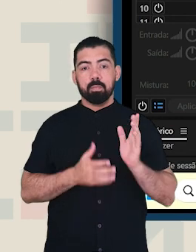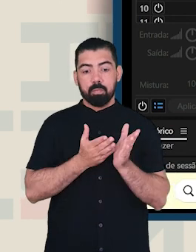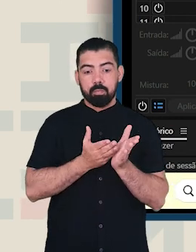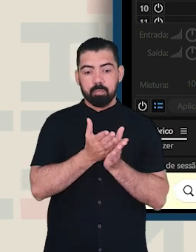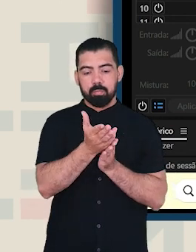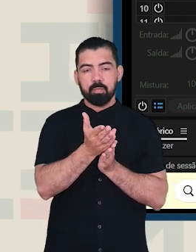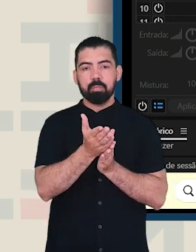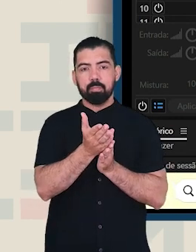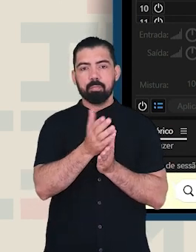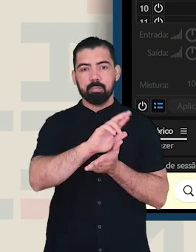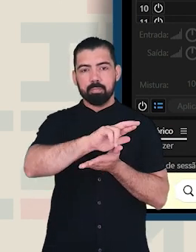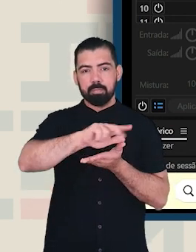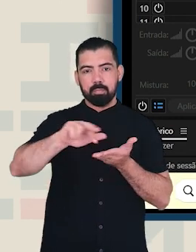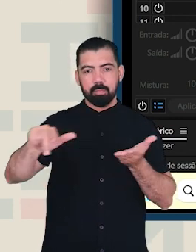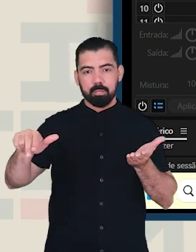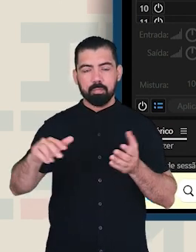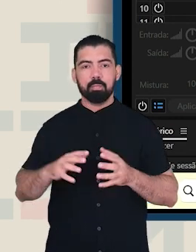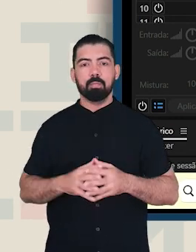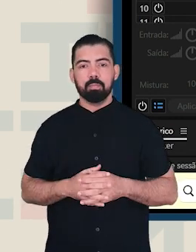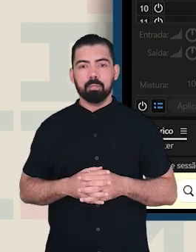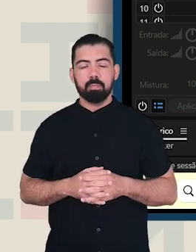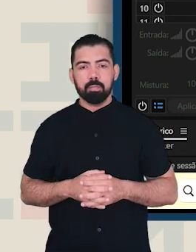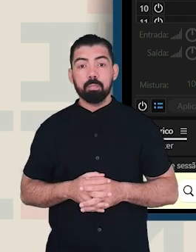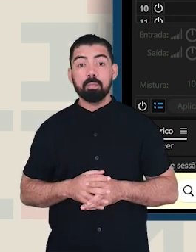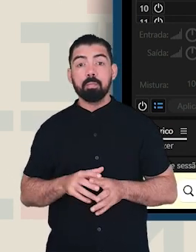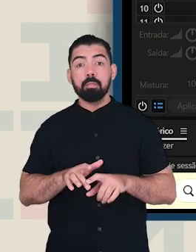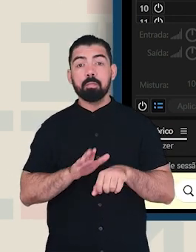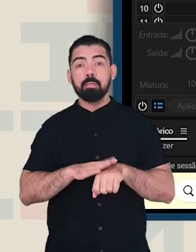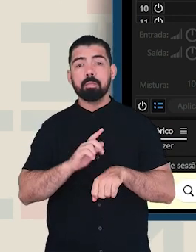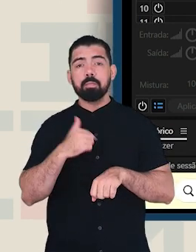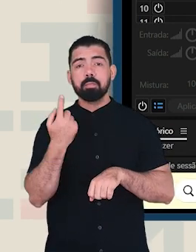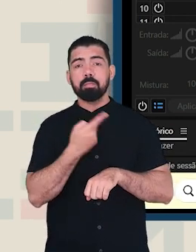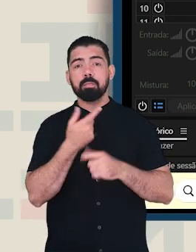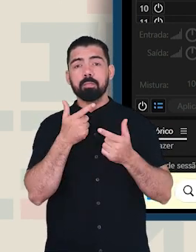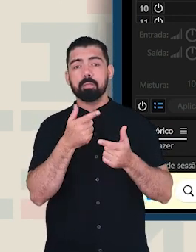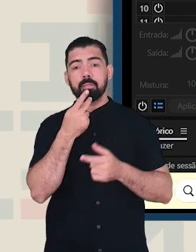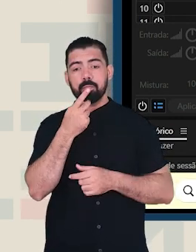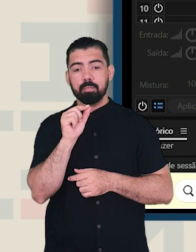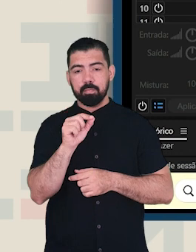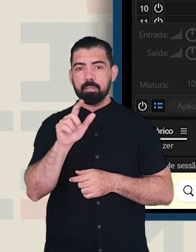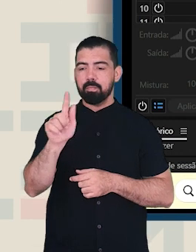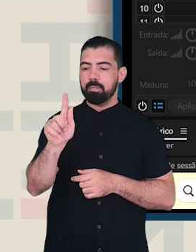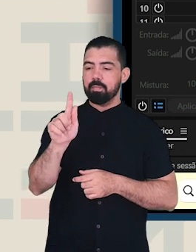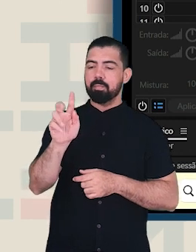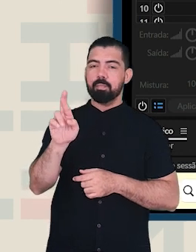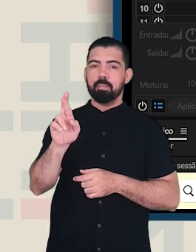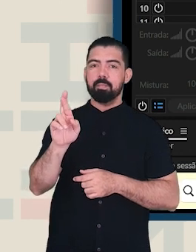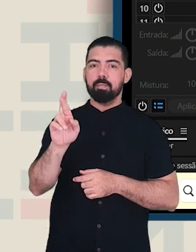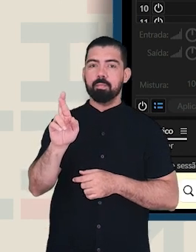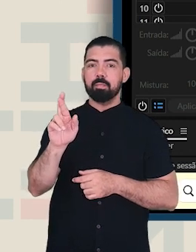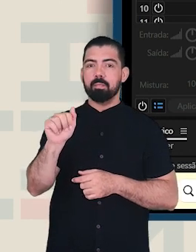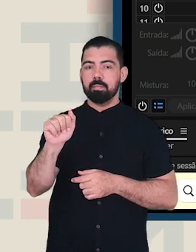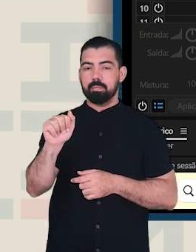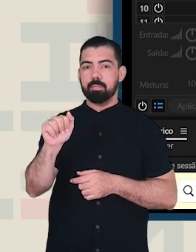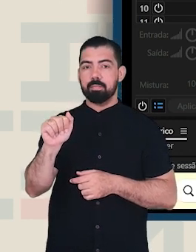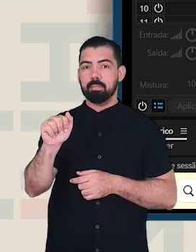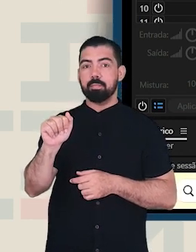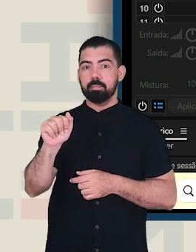continuación de muchos ataquecinhos pequeños, algo que a gente puede llamar de grounds, ¿cierto?